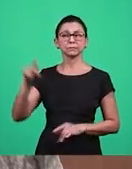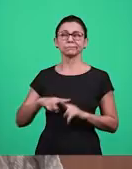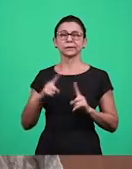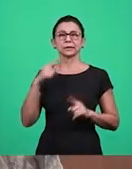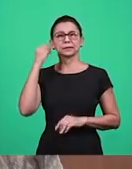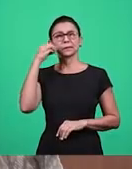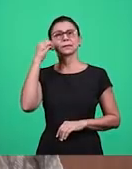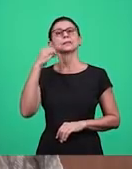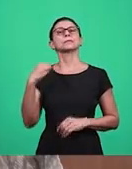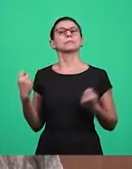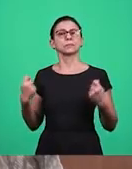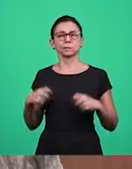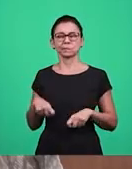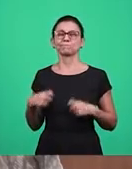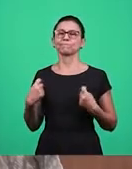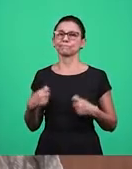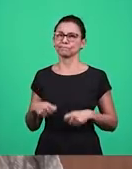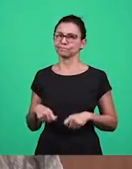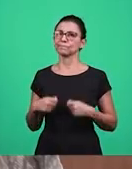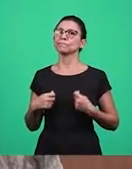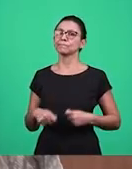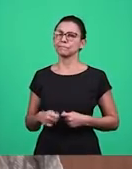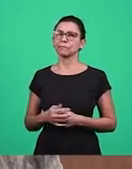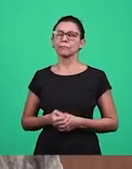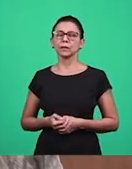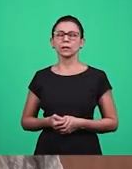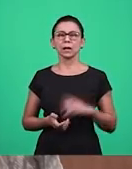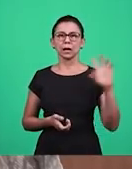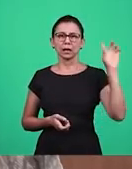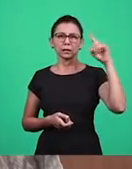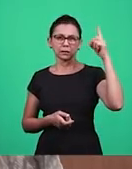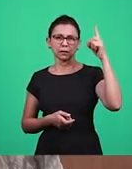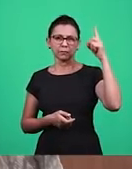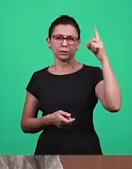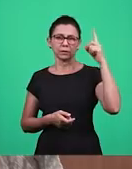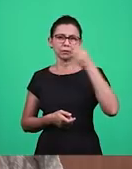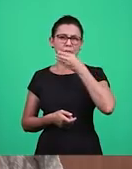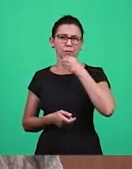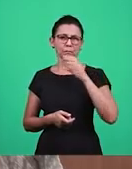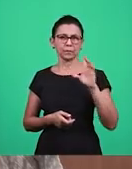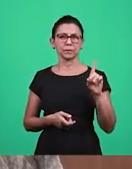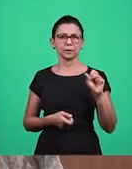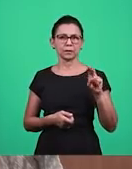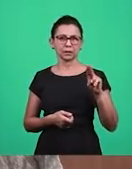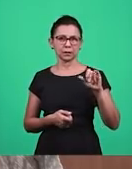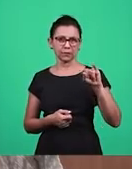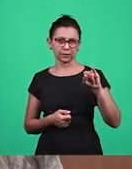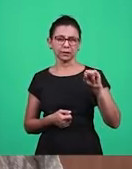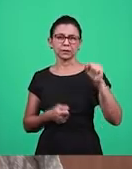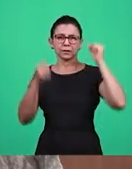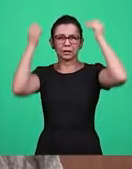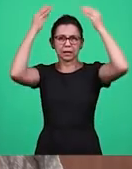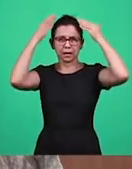pero necesitaba de una experiencia en su vida. David conocía aquello que era la palabra de